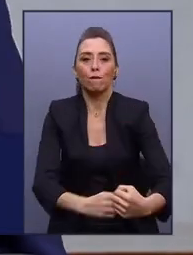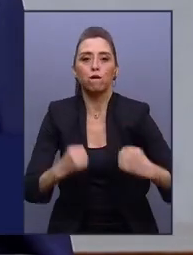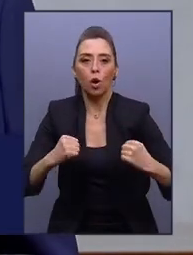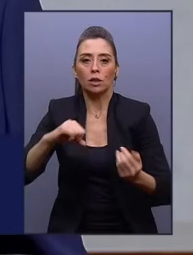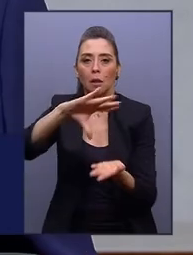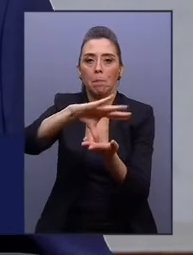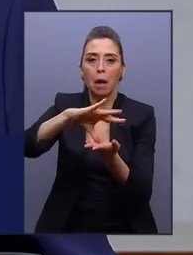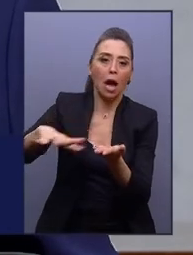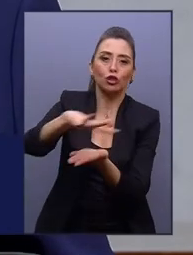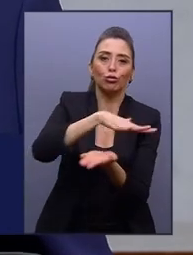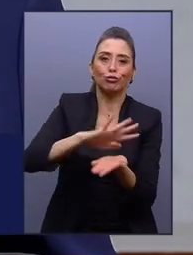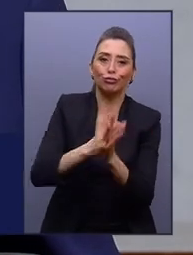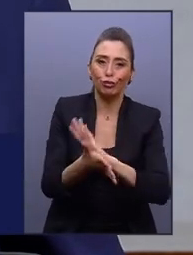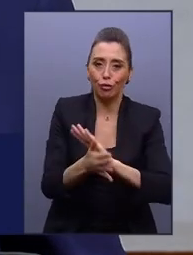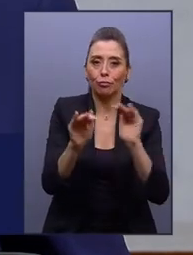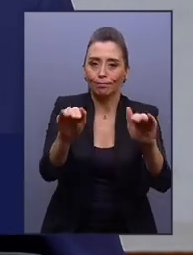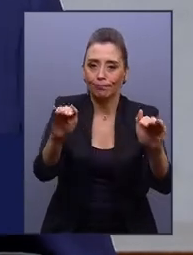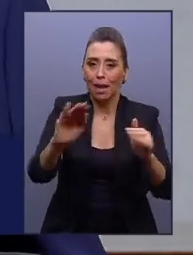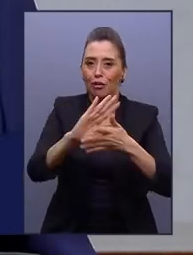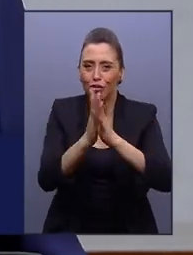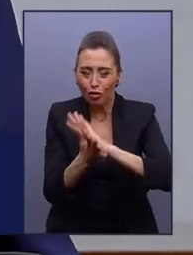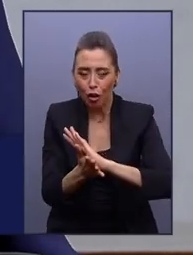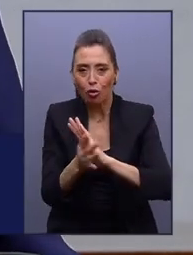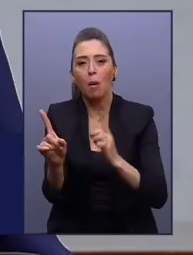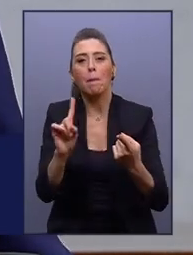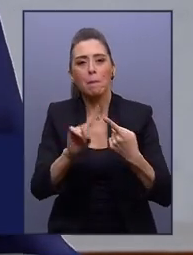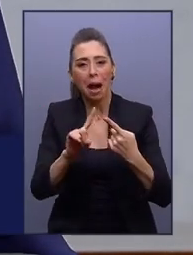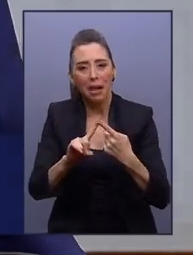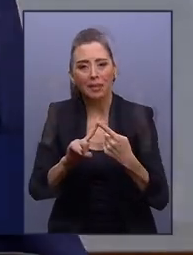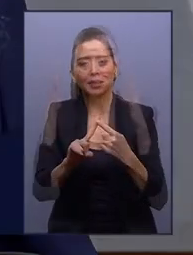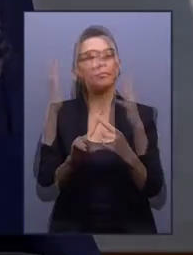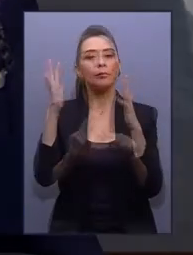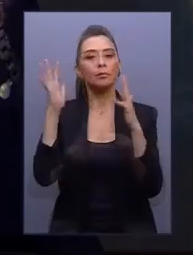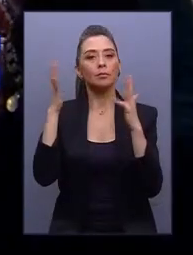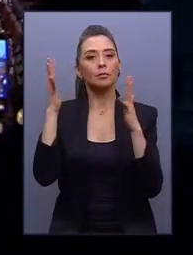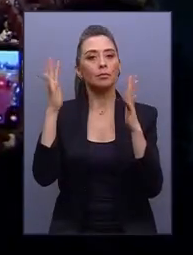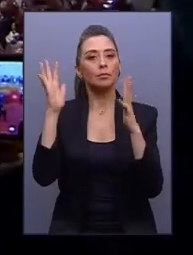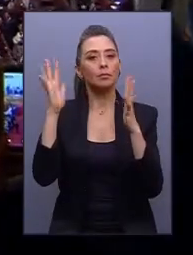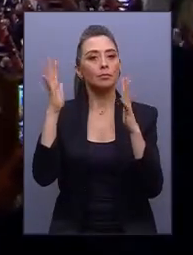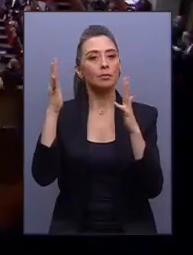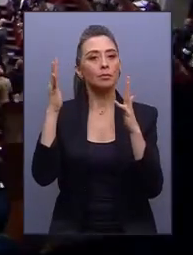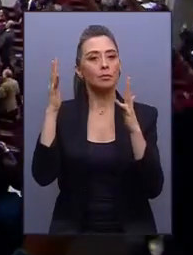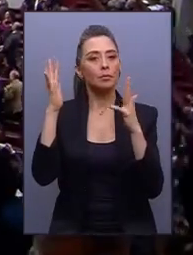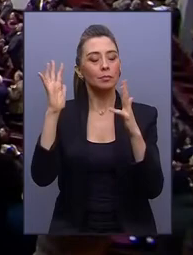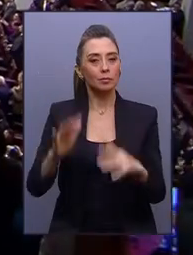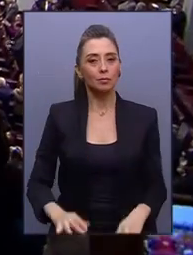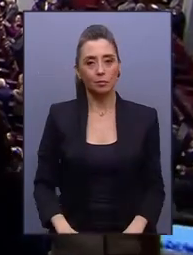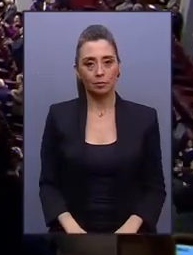Por eso hoy quiero llamarlos a todos, hacerse parte en la construcción de Chile. A los